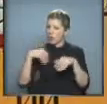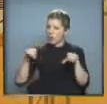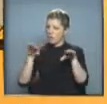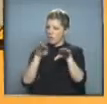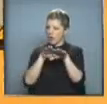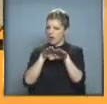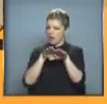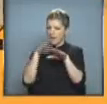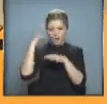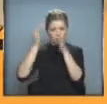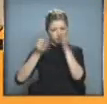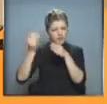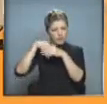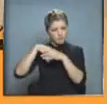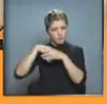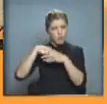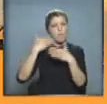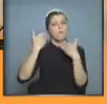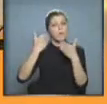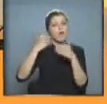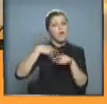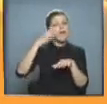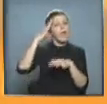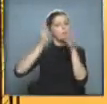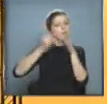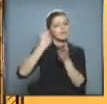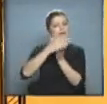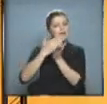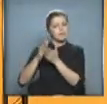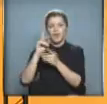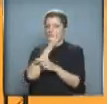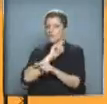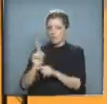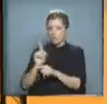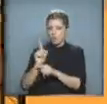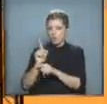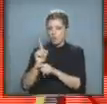justicia? ¿Es posible lograr una justicia que no discrimine?